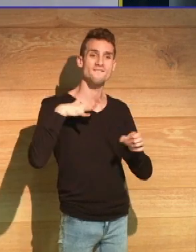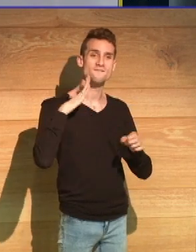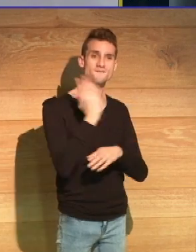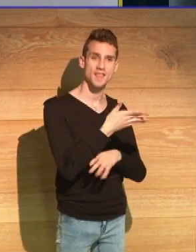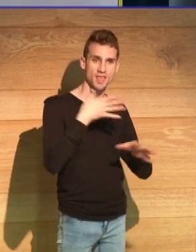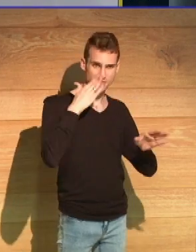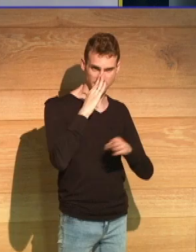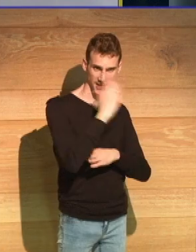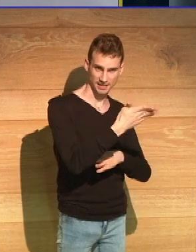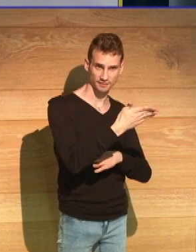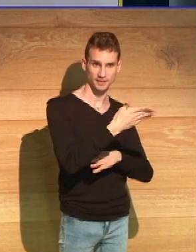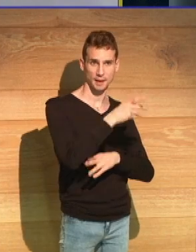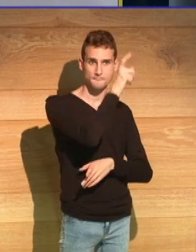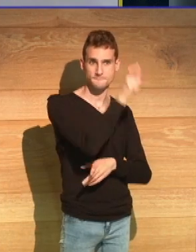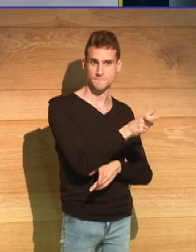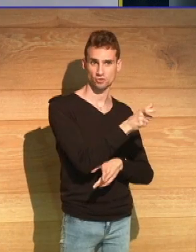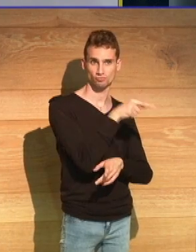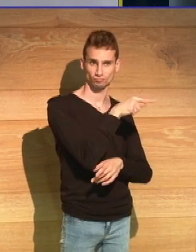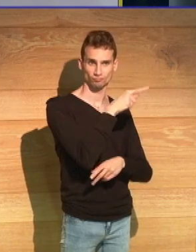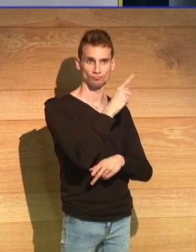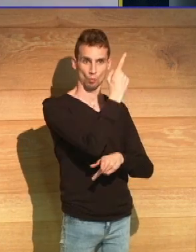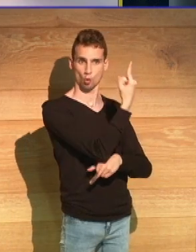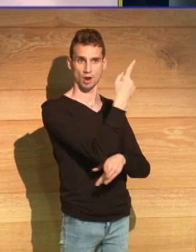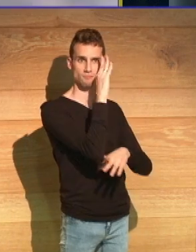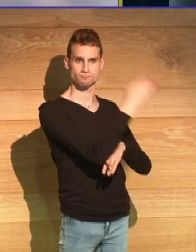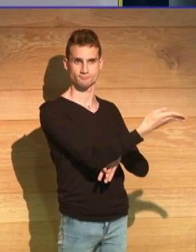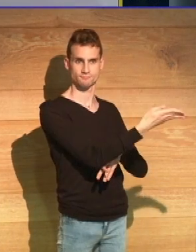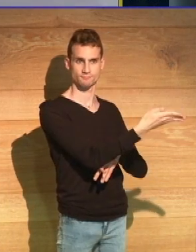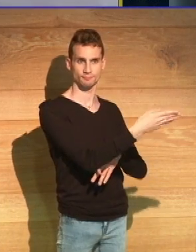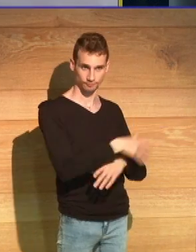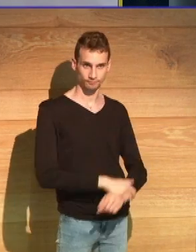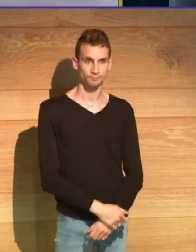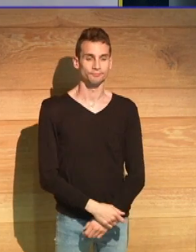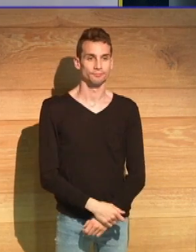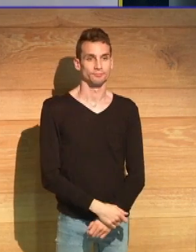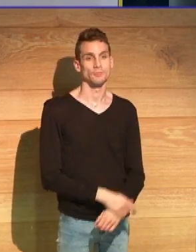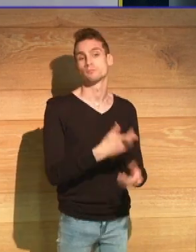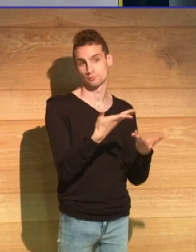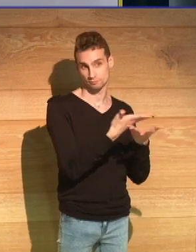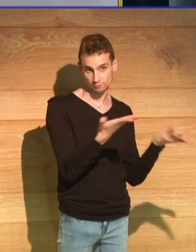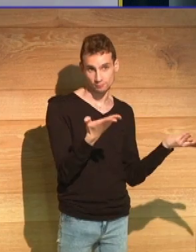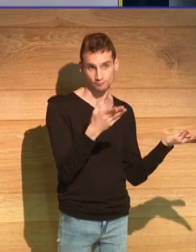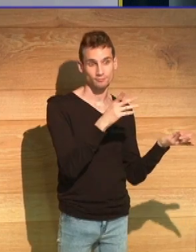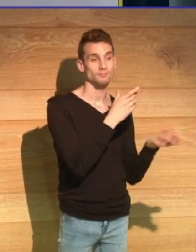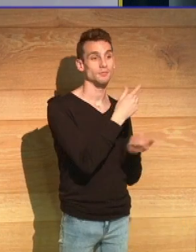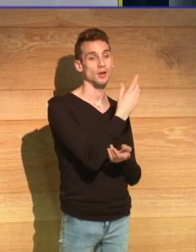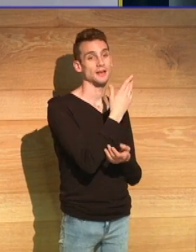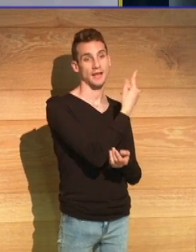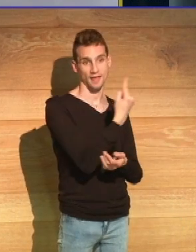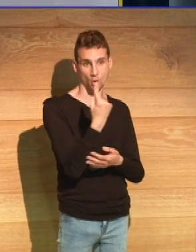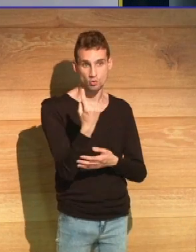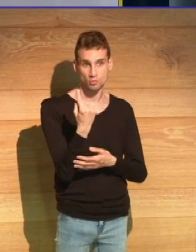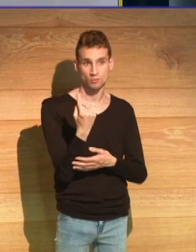directamente a ti como individuo, como persona, porque todos sabemos que cada